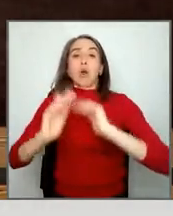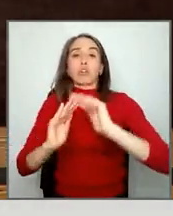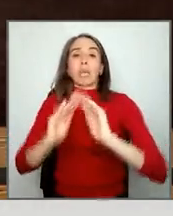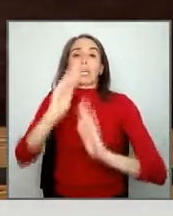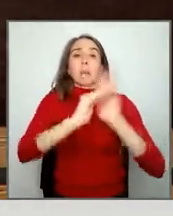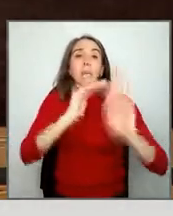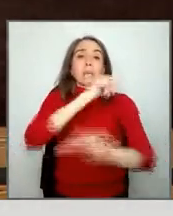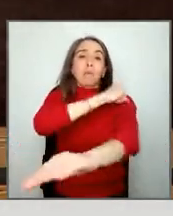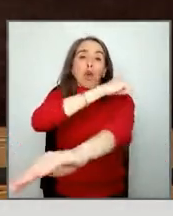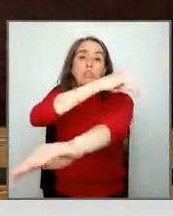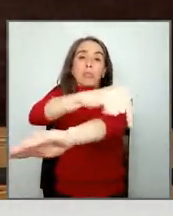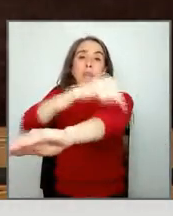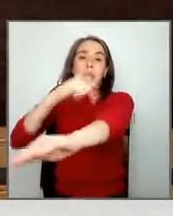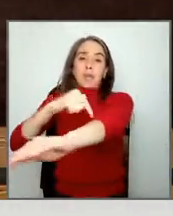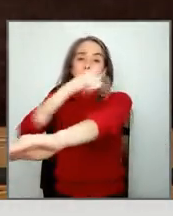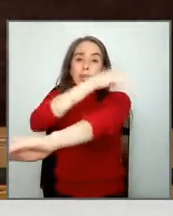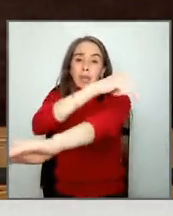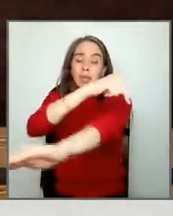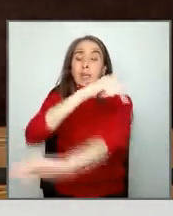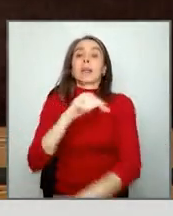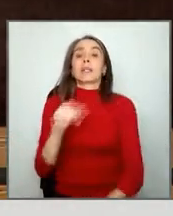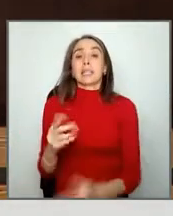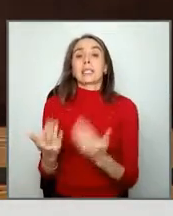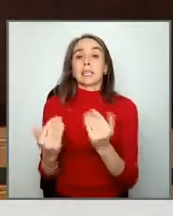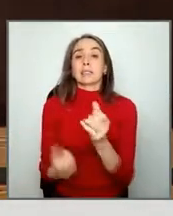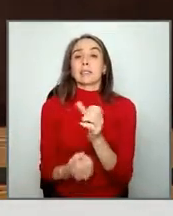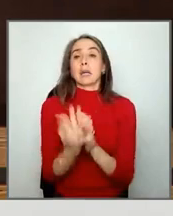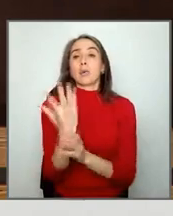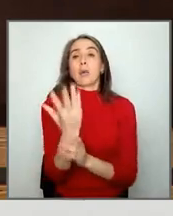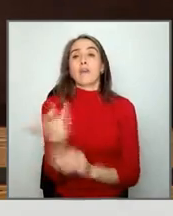contar con este nuevo servicio